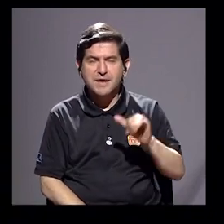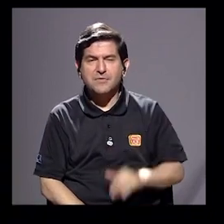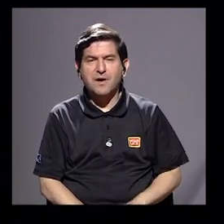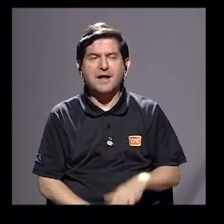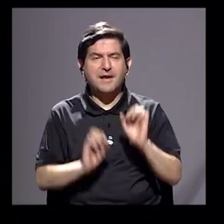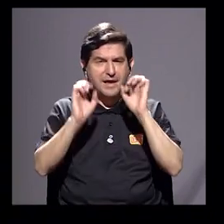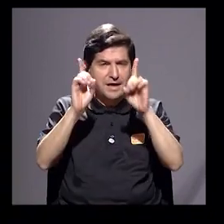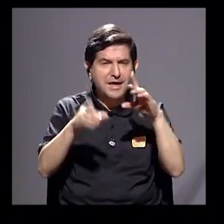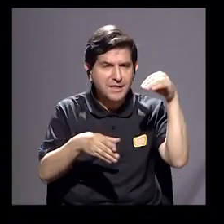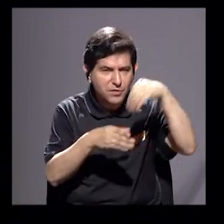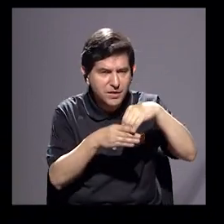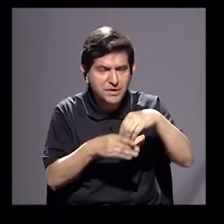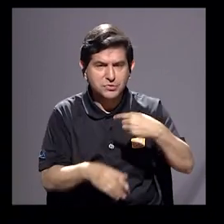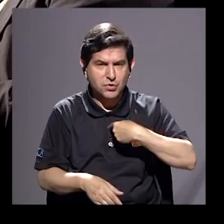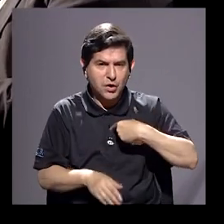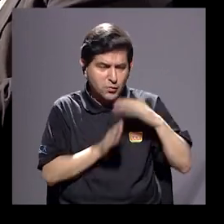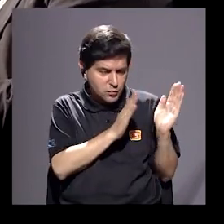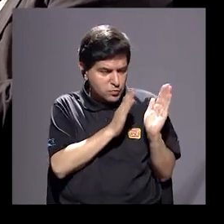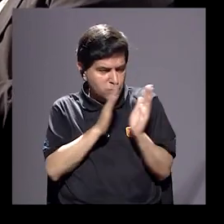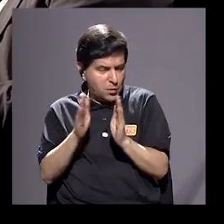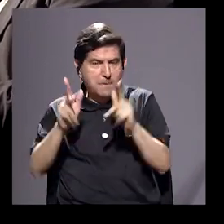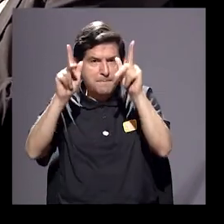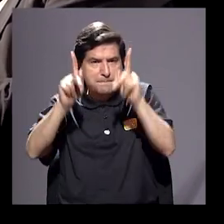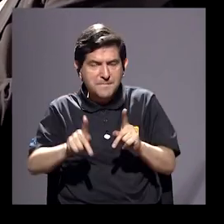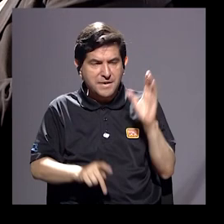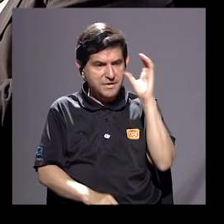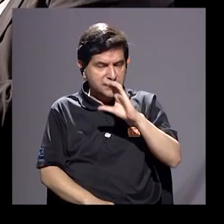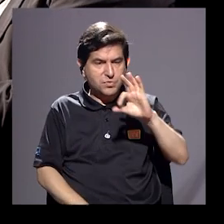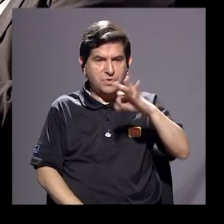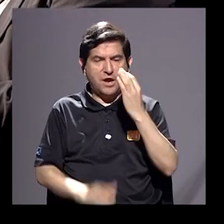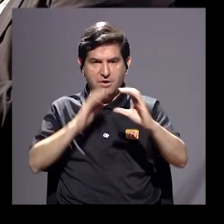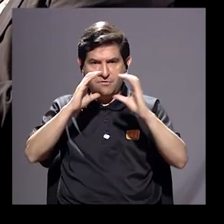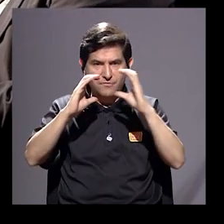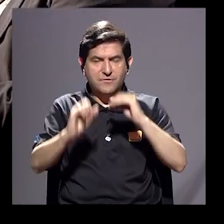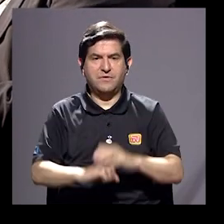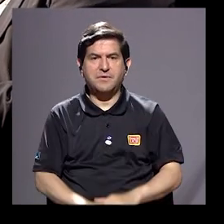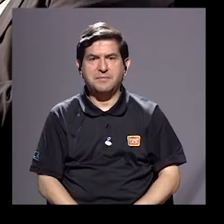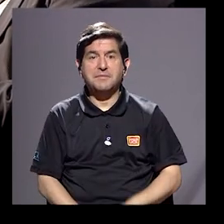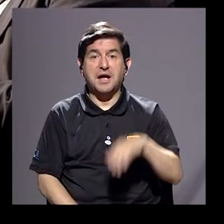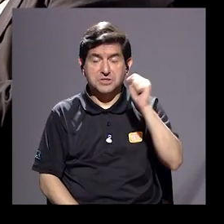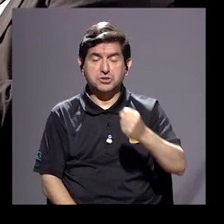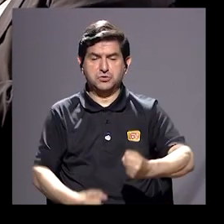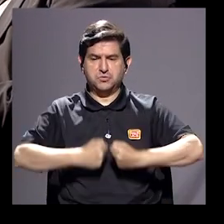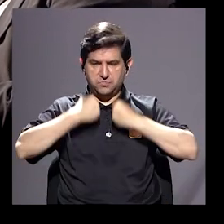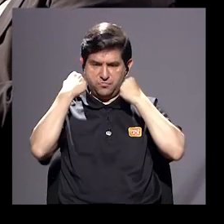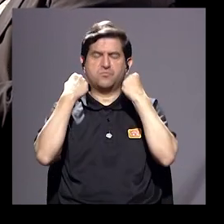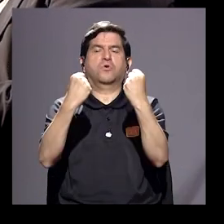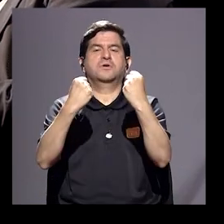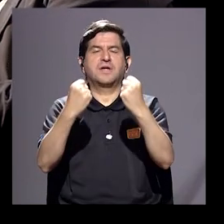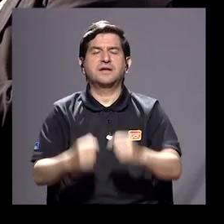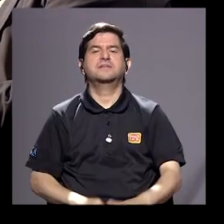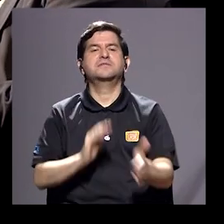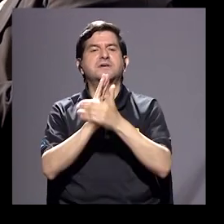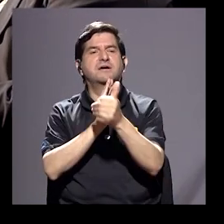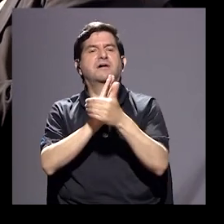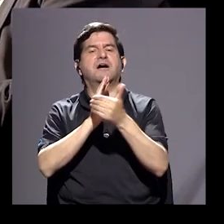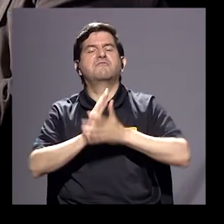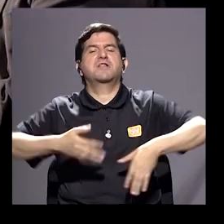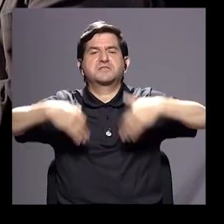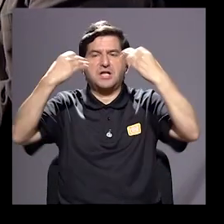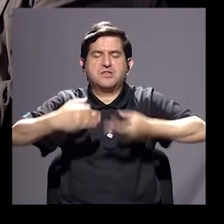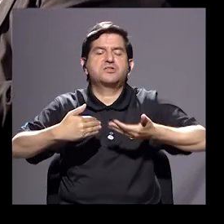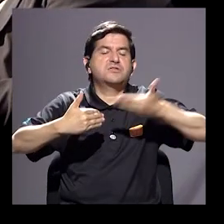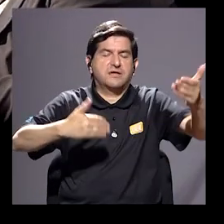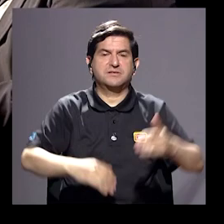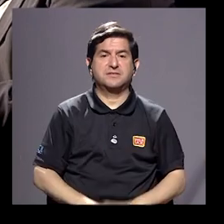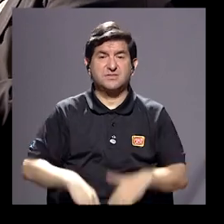un asunto de educación de formación para que la gente busque medios que realmente les fortalezcan su capacidad de decidir